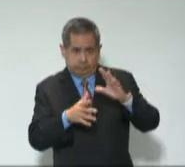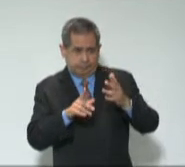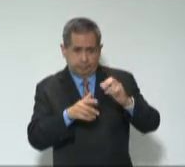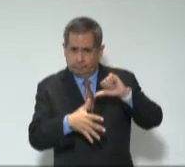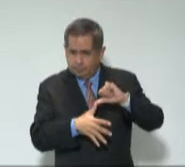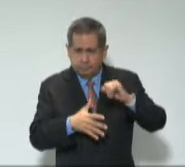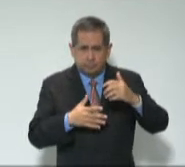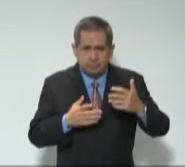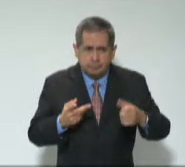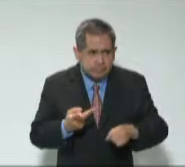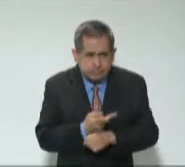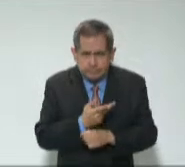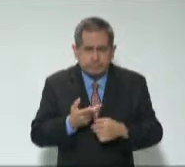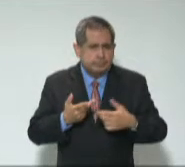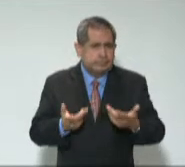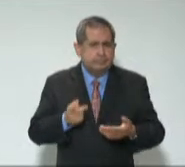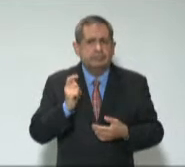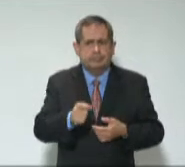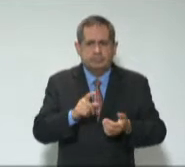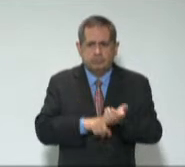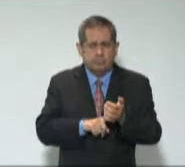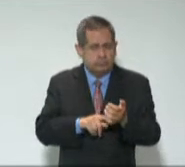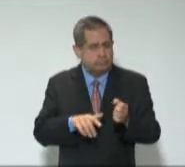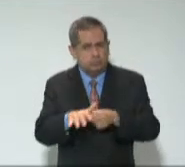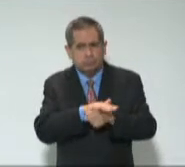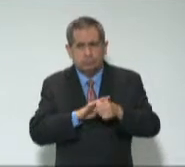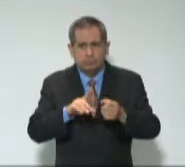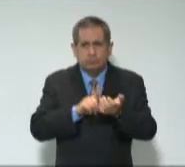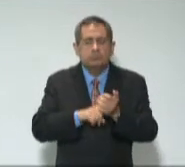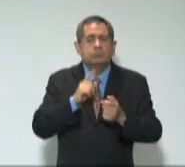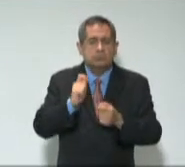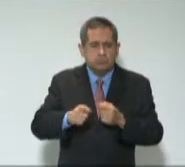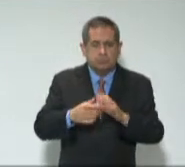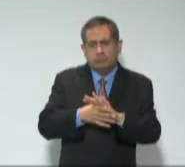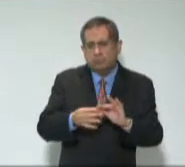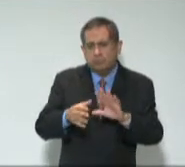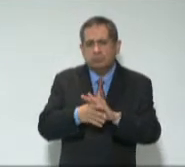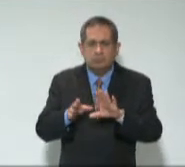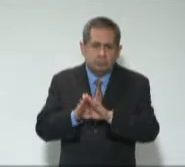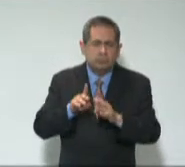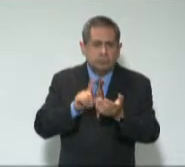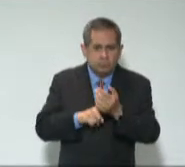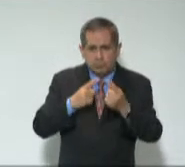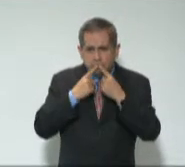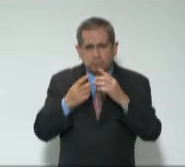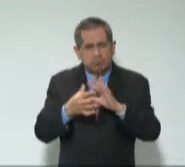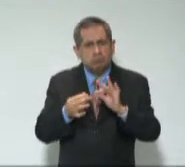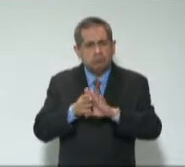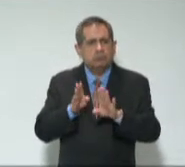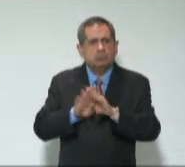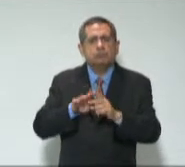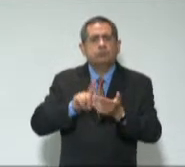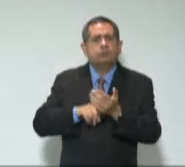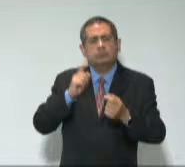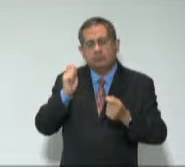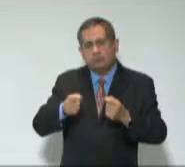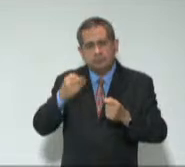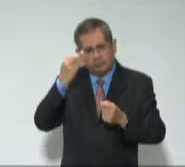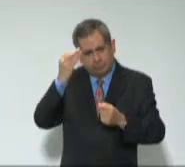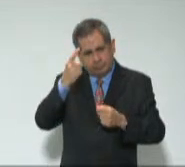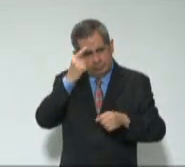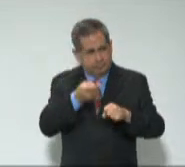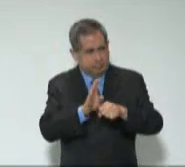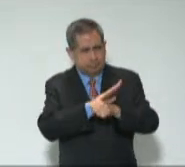supuesto condiciona toda esta todo este momento y particularmente la lucha que se enfrenta contra